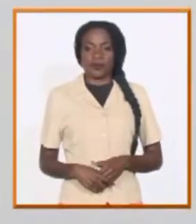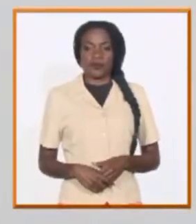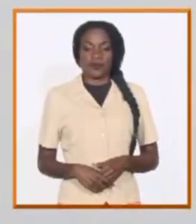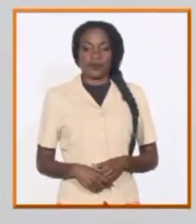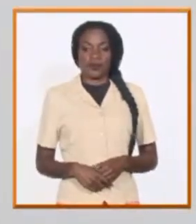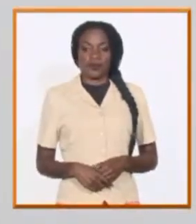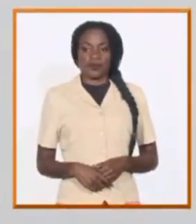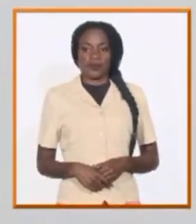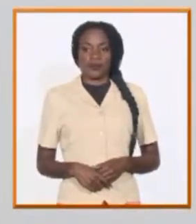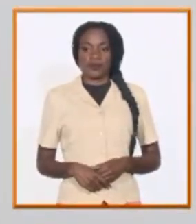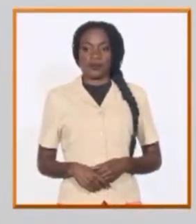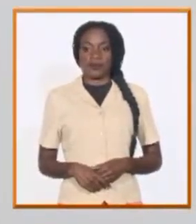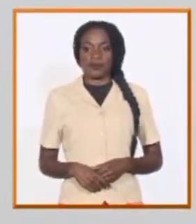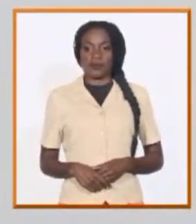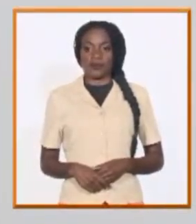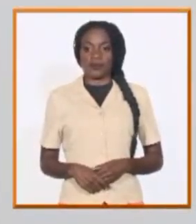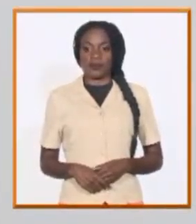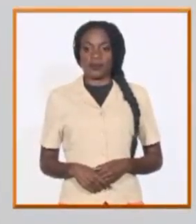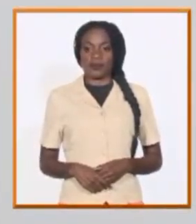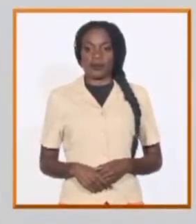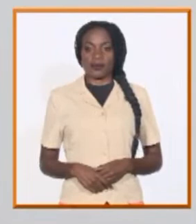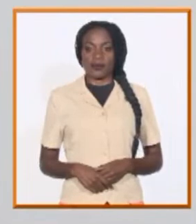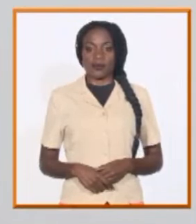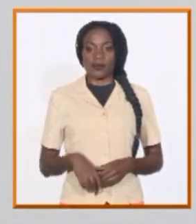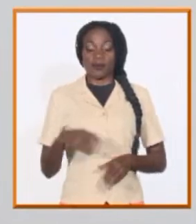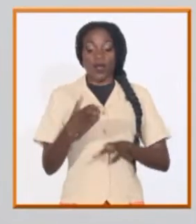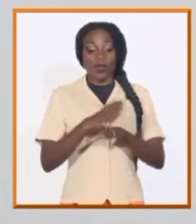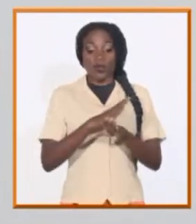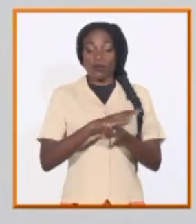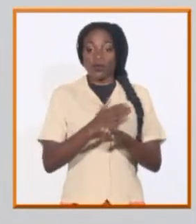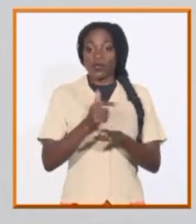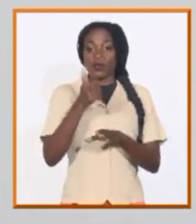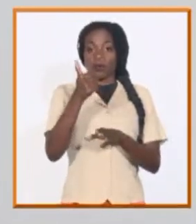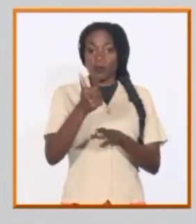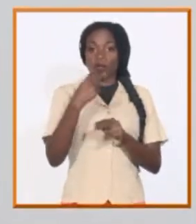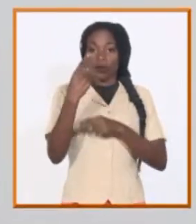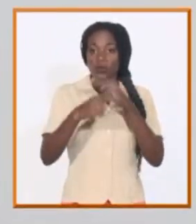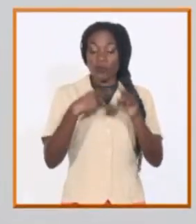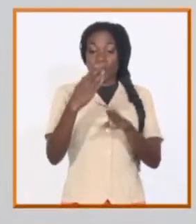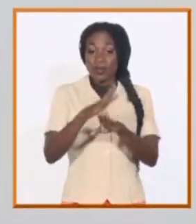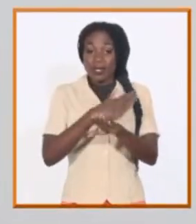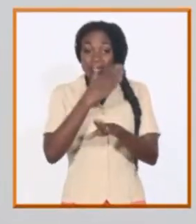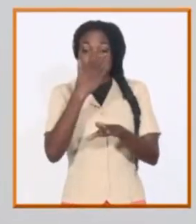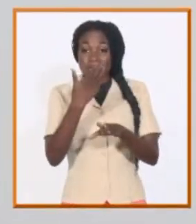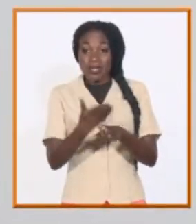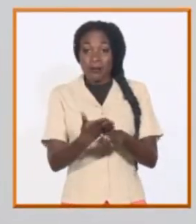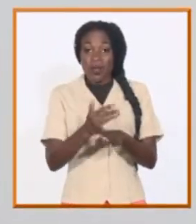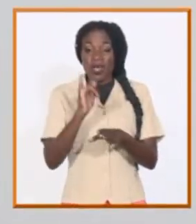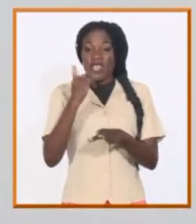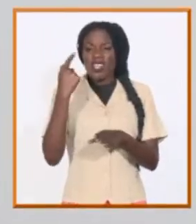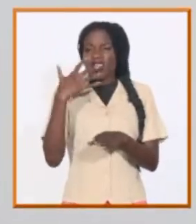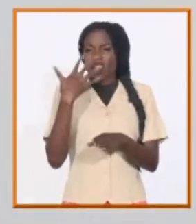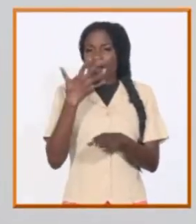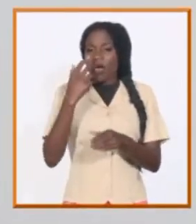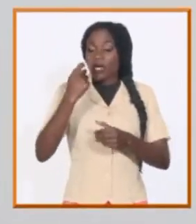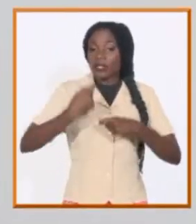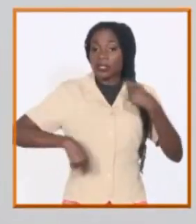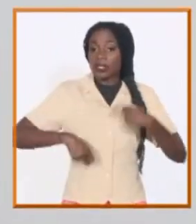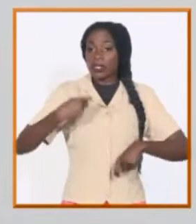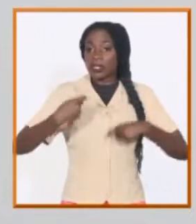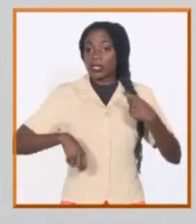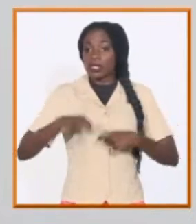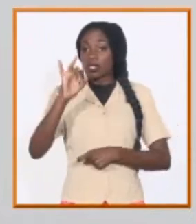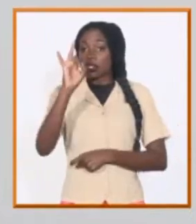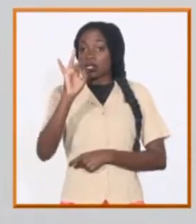Es realmente significativo, relevante esa actuación, pero después el atletismo con